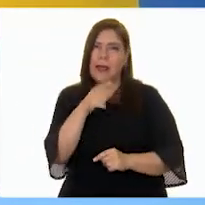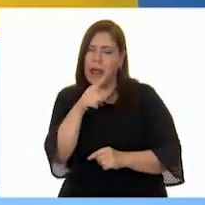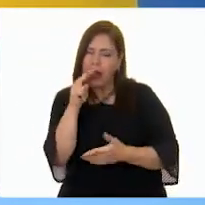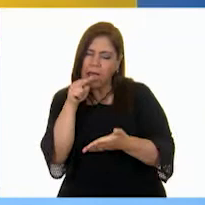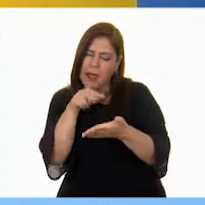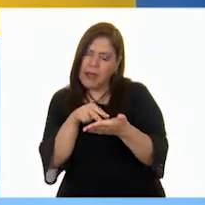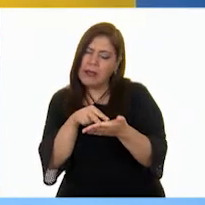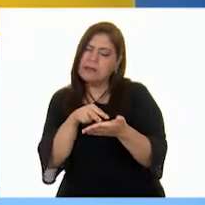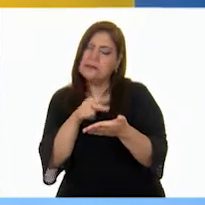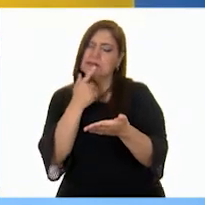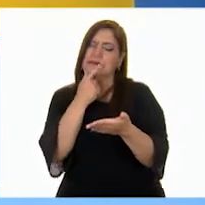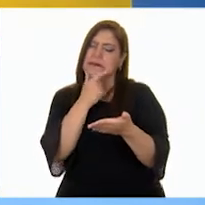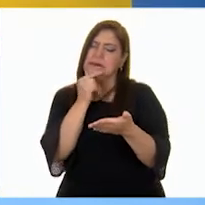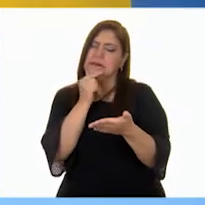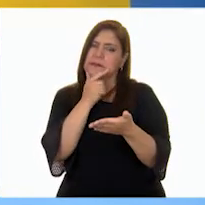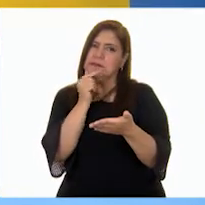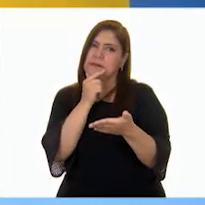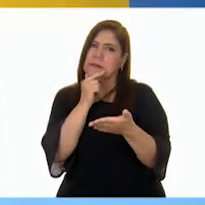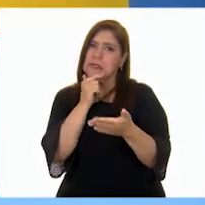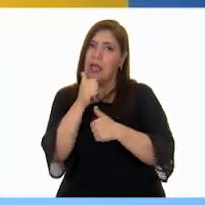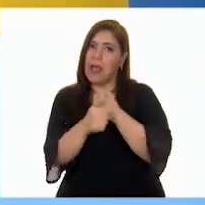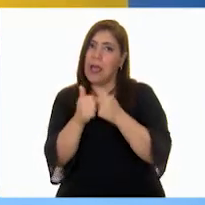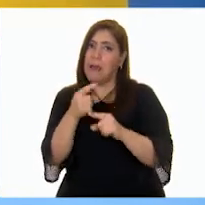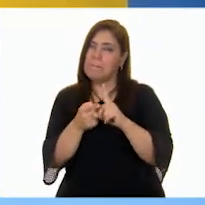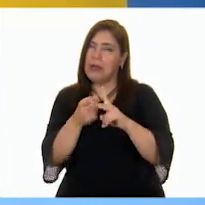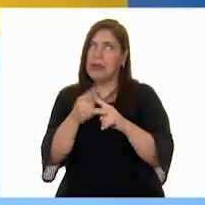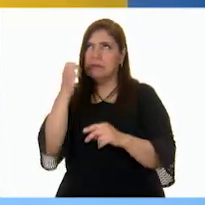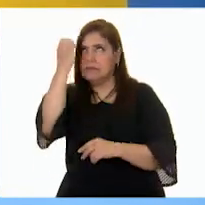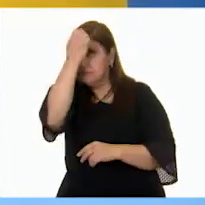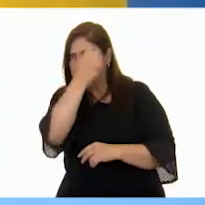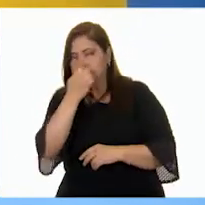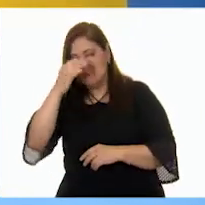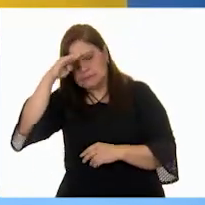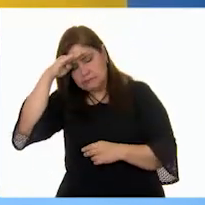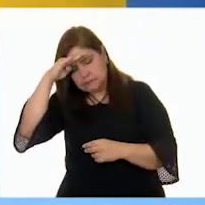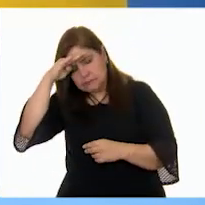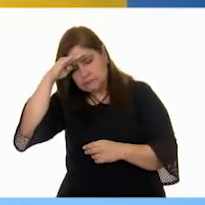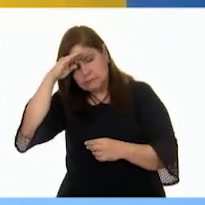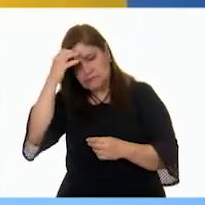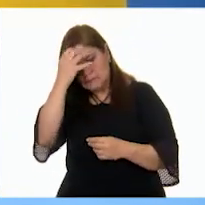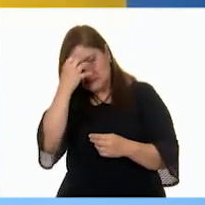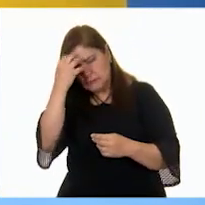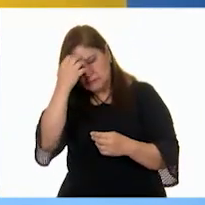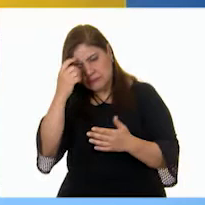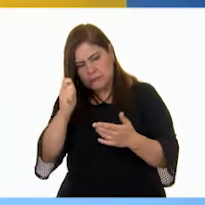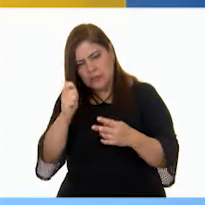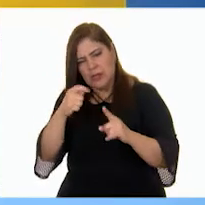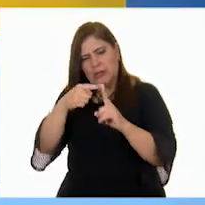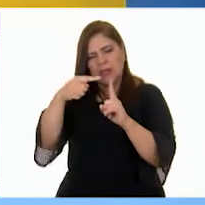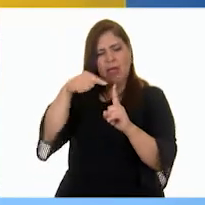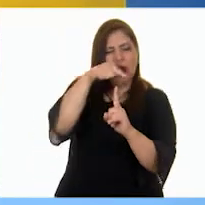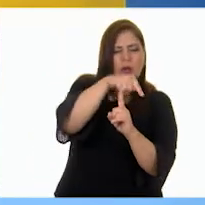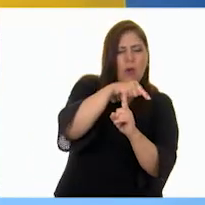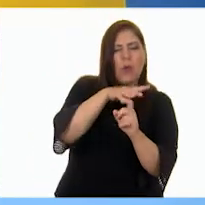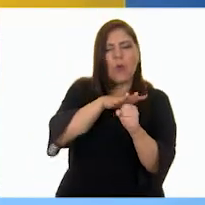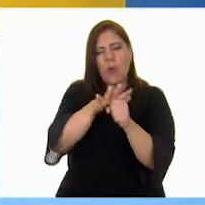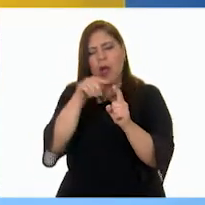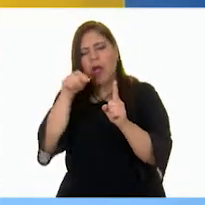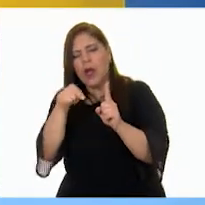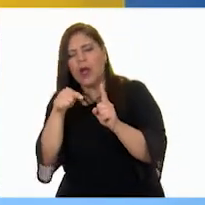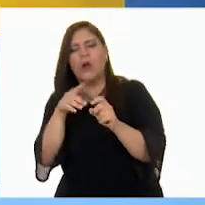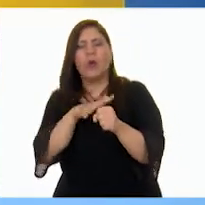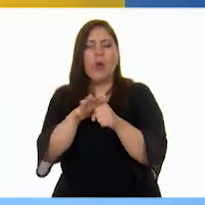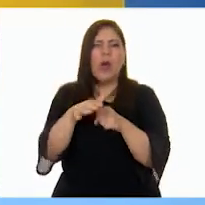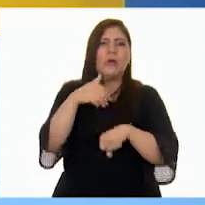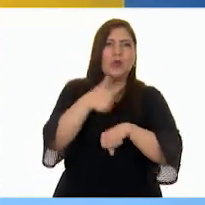lean los desafíos, analícenlos. Piensen en cuánto tienen que dividir, qué les están poniendo, qué dato les piden